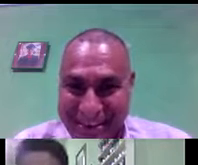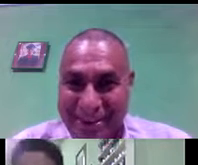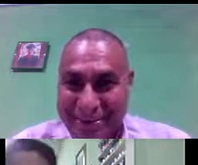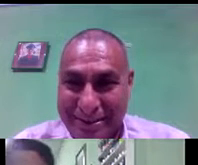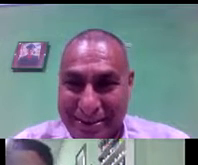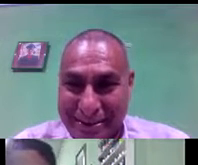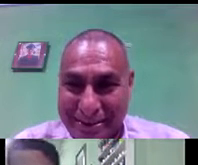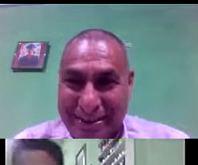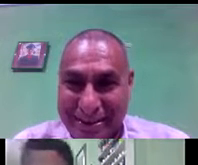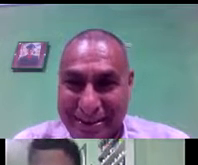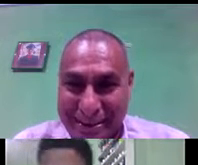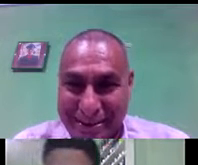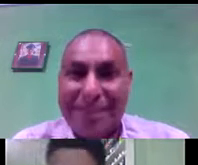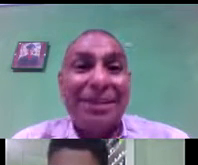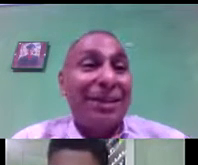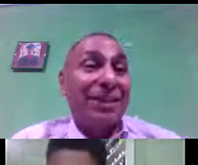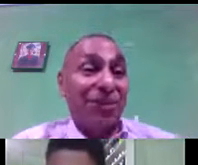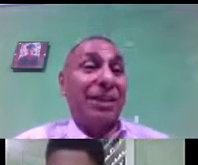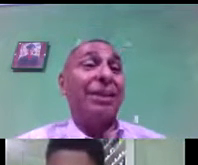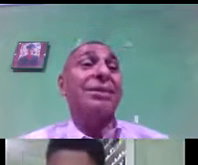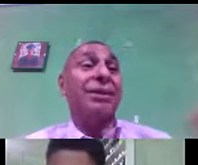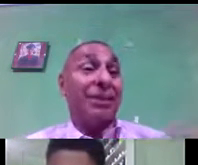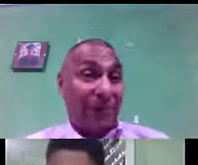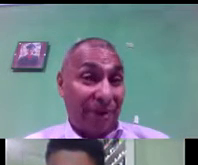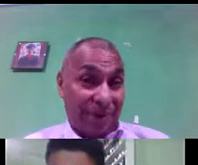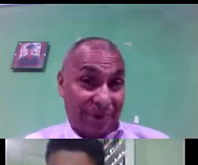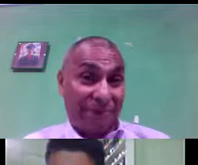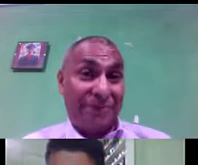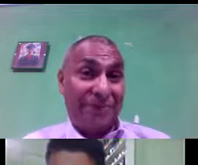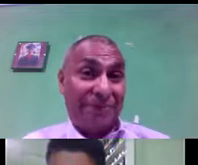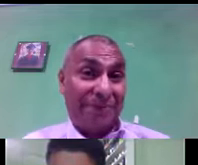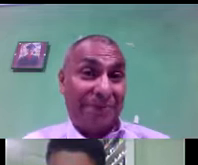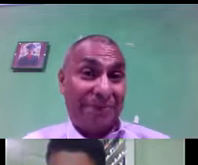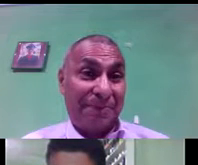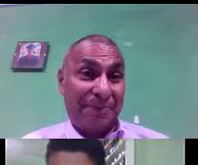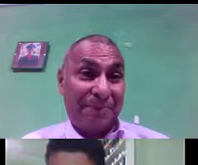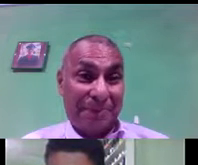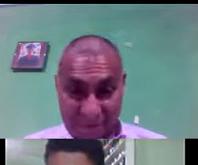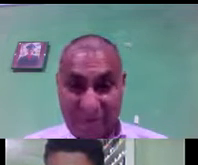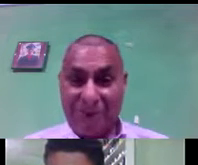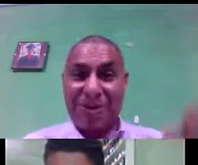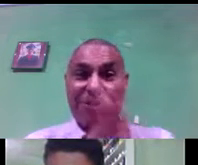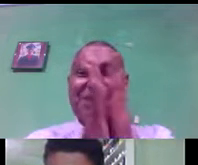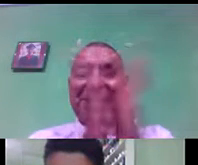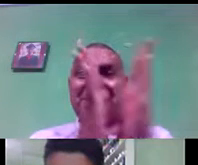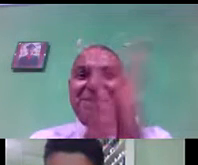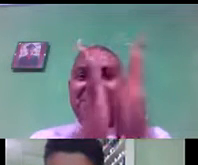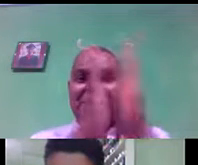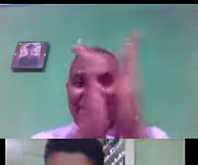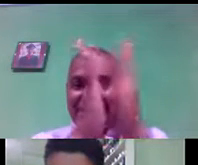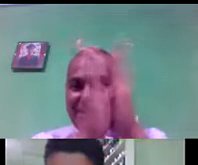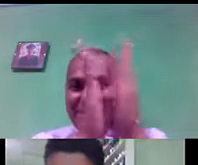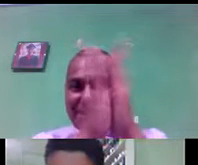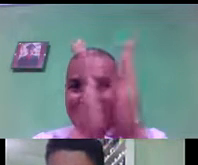E. T. H. Y se dice thank you. Thank you. Very good. Good job. Good